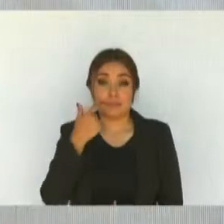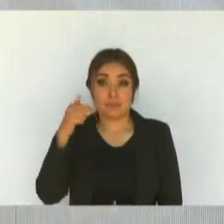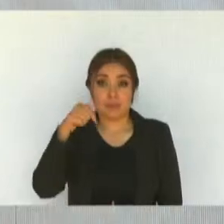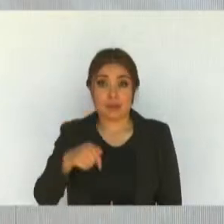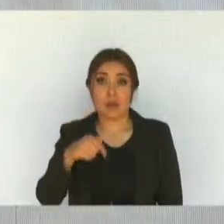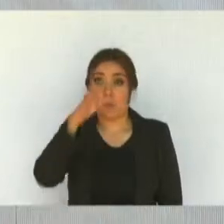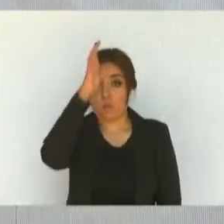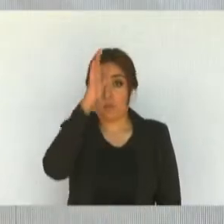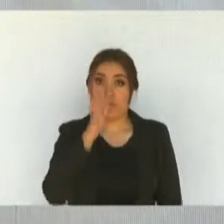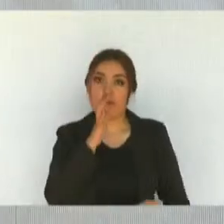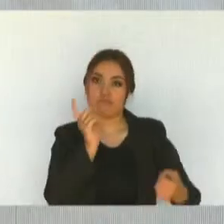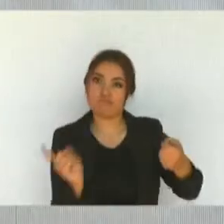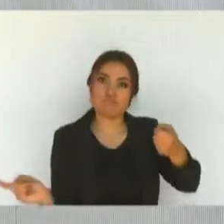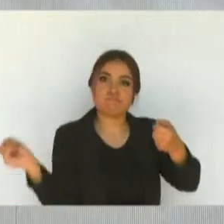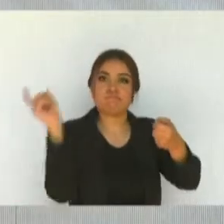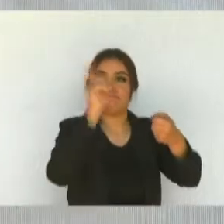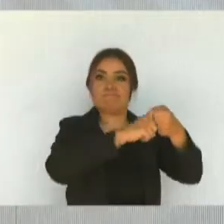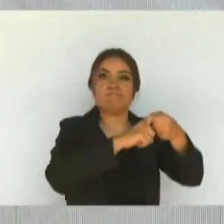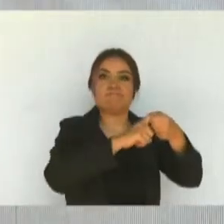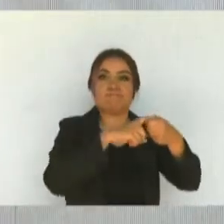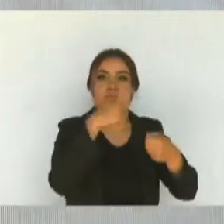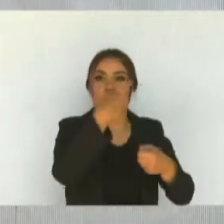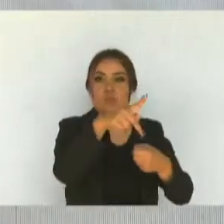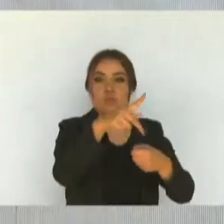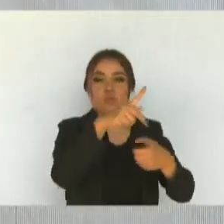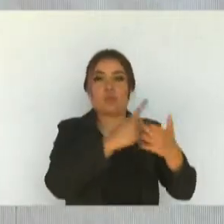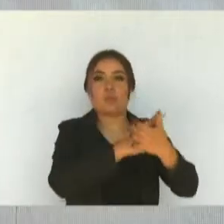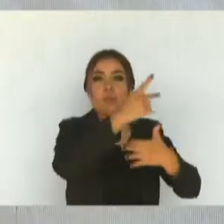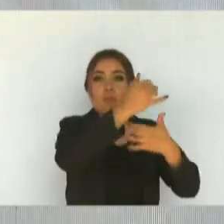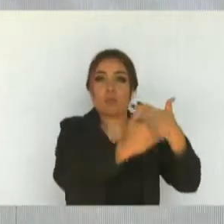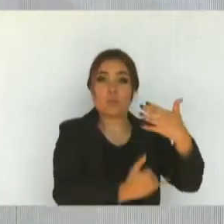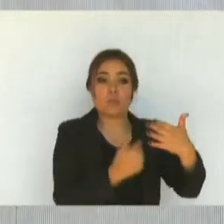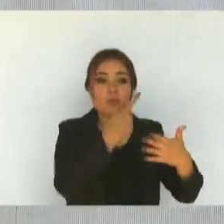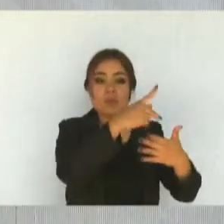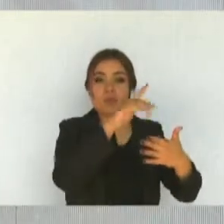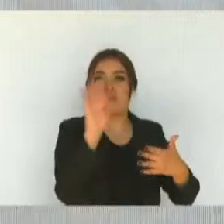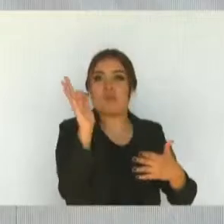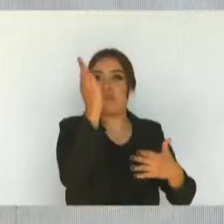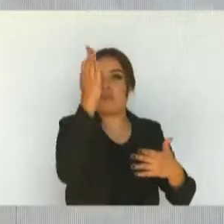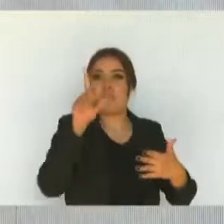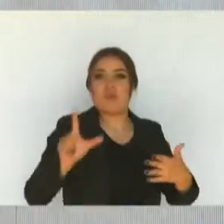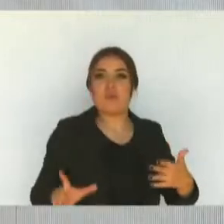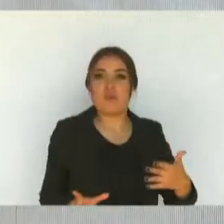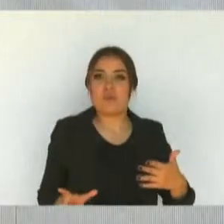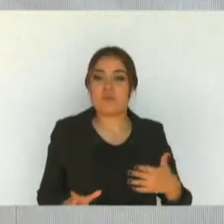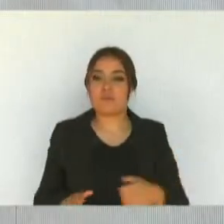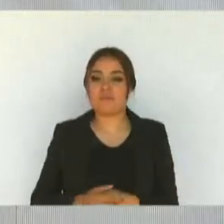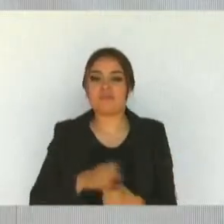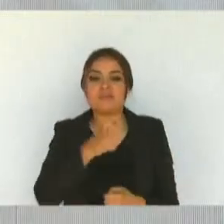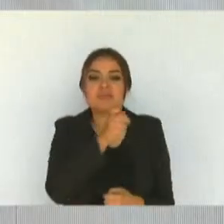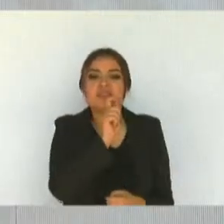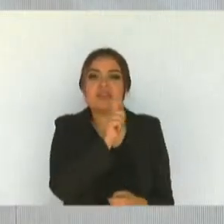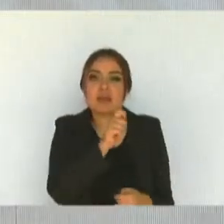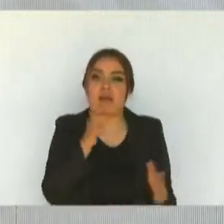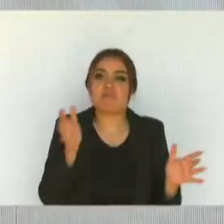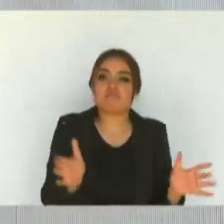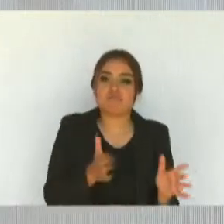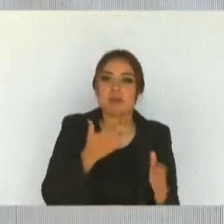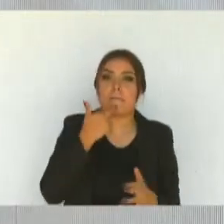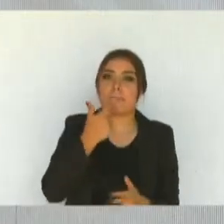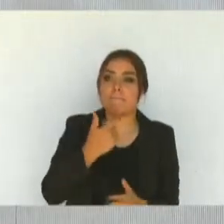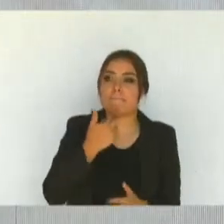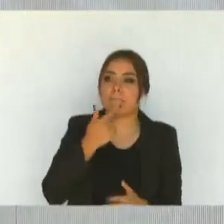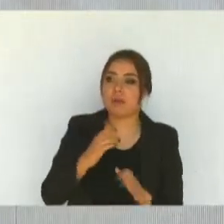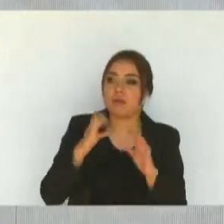Coahuila se suma a esta estrategia institucional del gobierno federal que busca impulsar mejores esquemas para que de manera